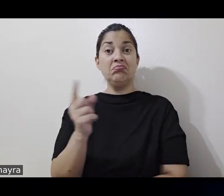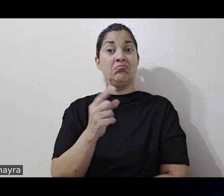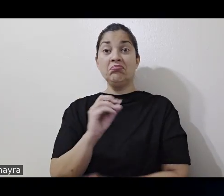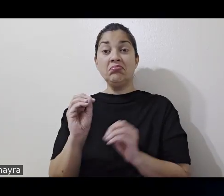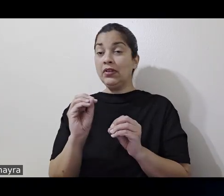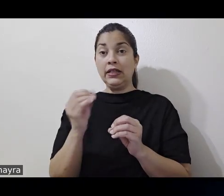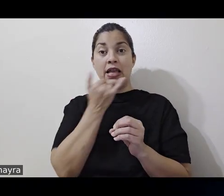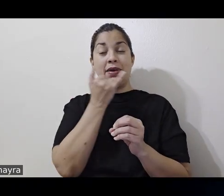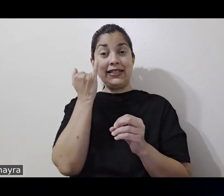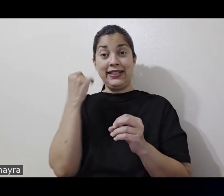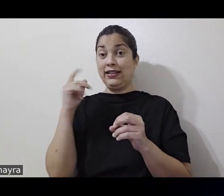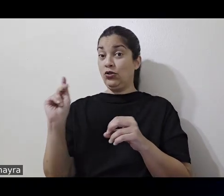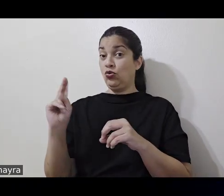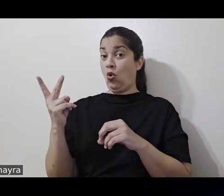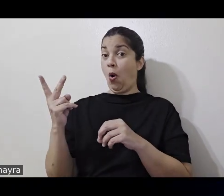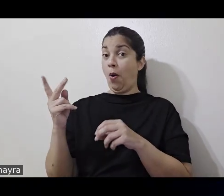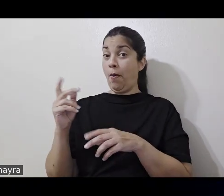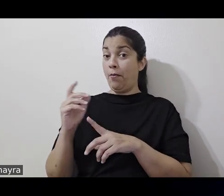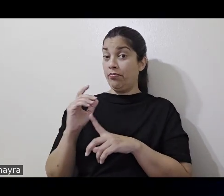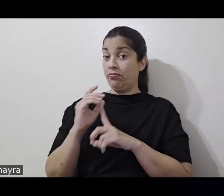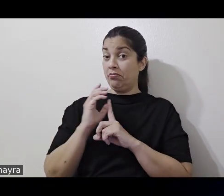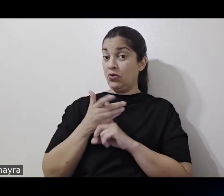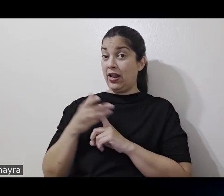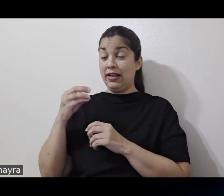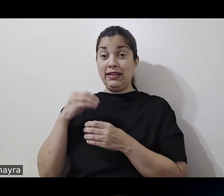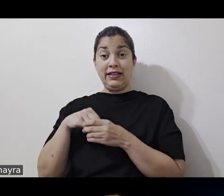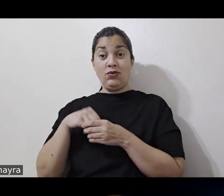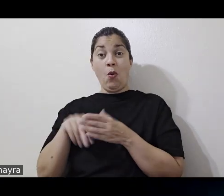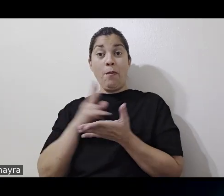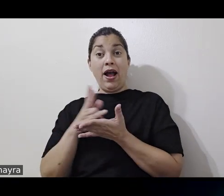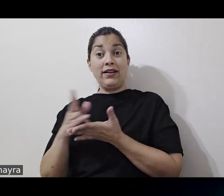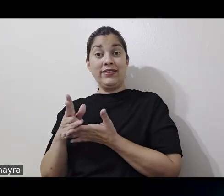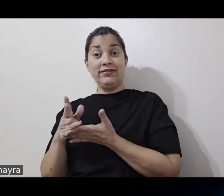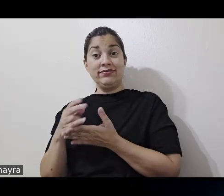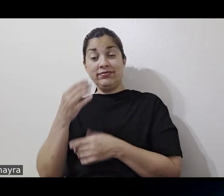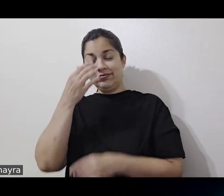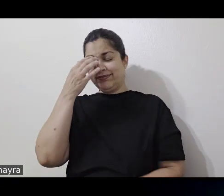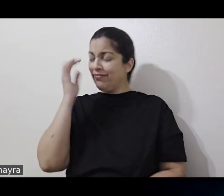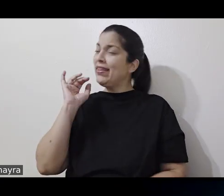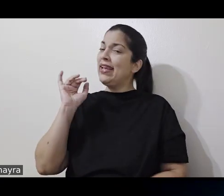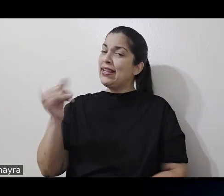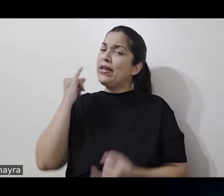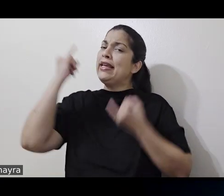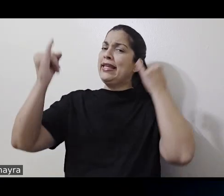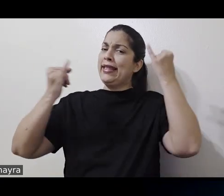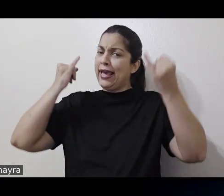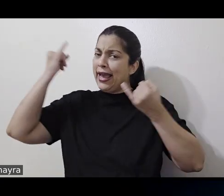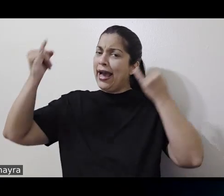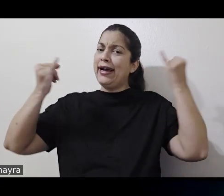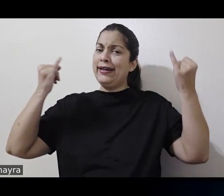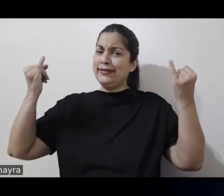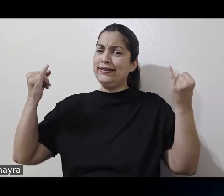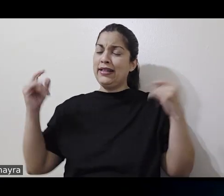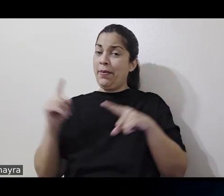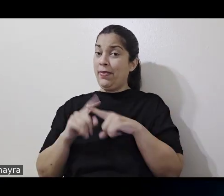pasaría si tengo dos personajes que están encerrados en un parking y no pueden salir nunca? Por eso, Pues pero esas son y las ideas como te llegan, pero como